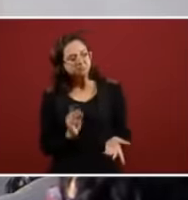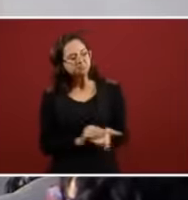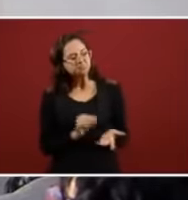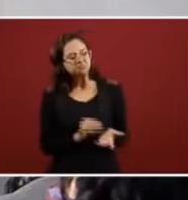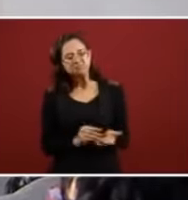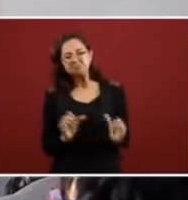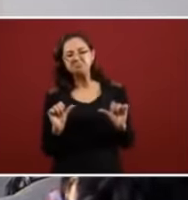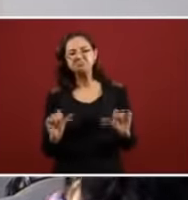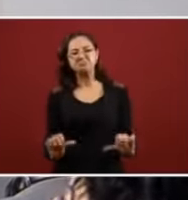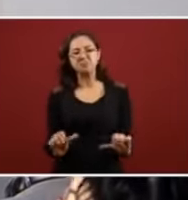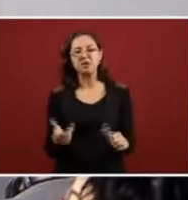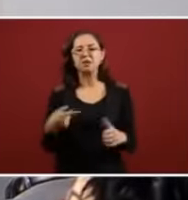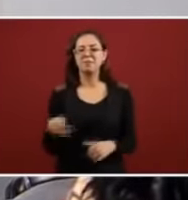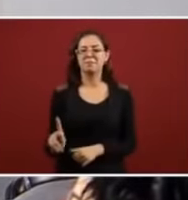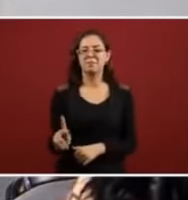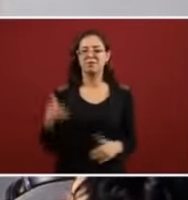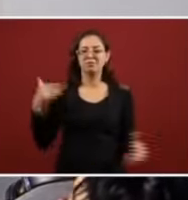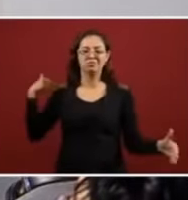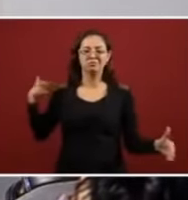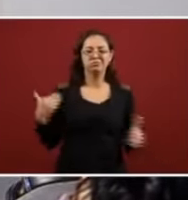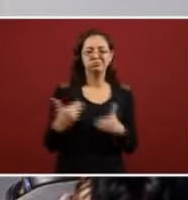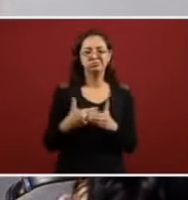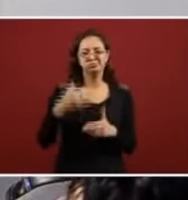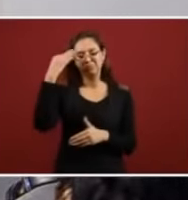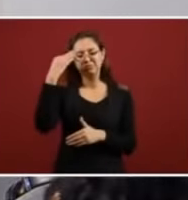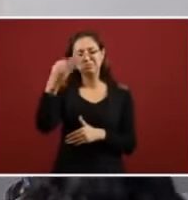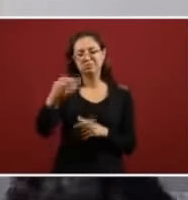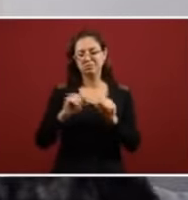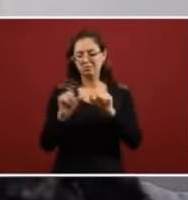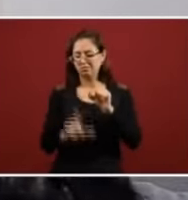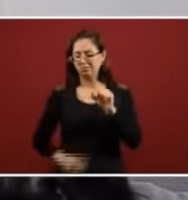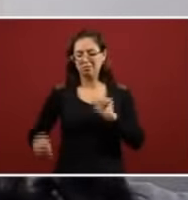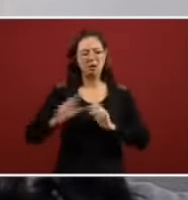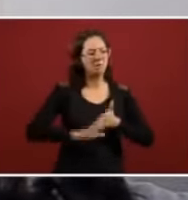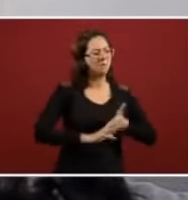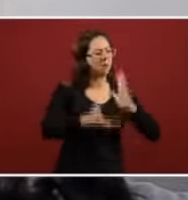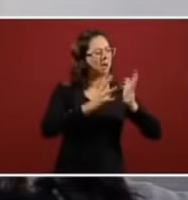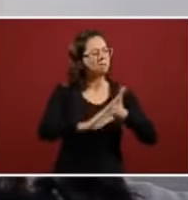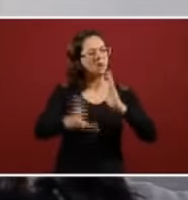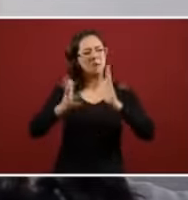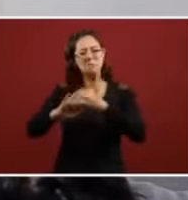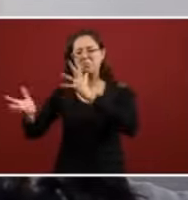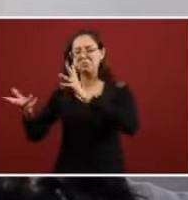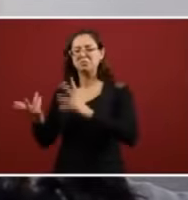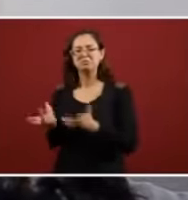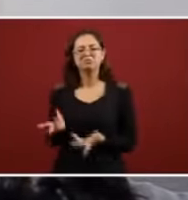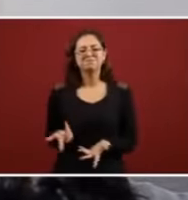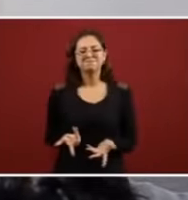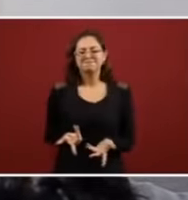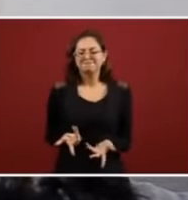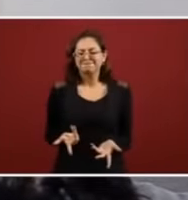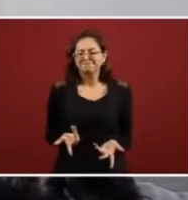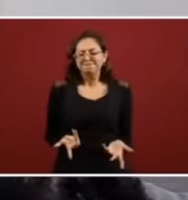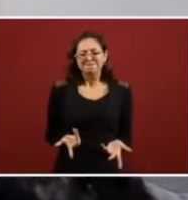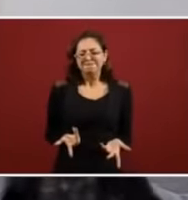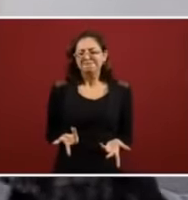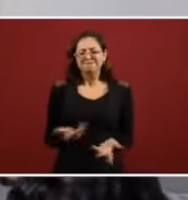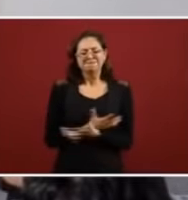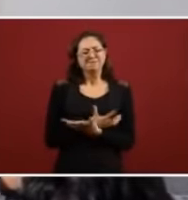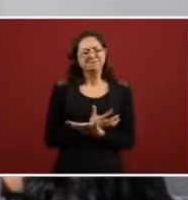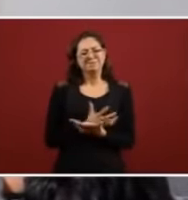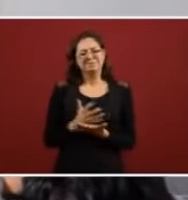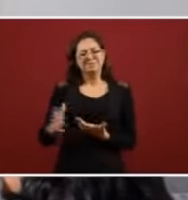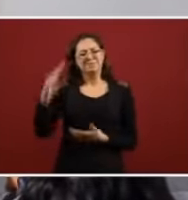curiosamente con una línea de tiempo de la violencia en méxico y en los últimos actos extremos